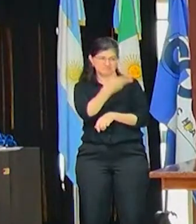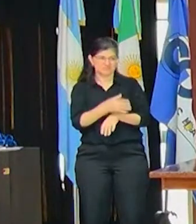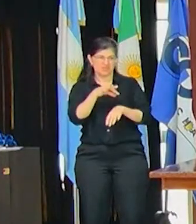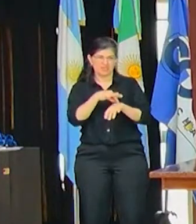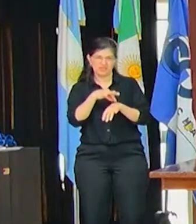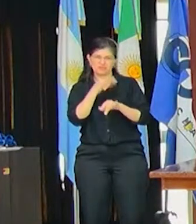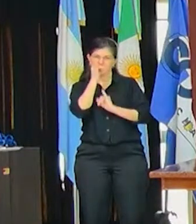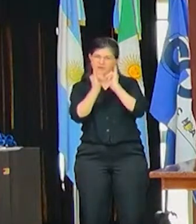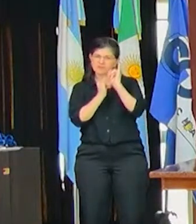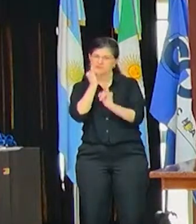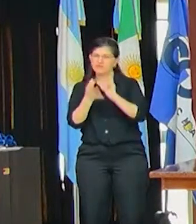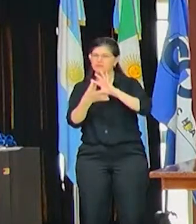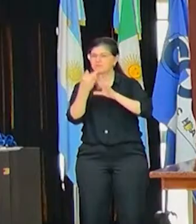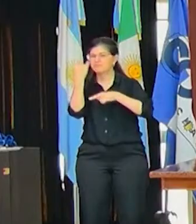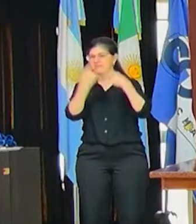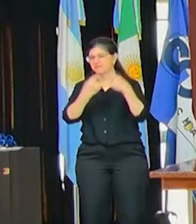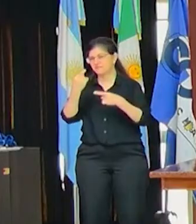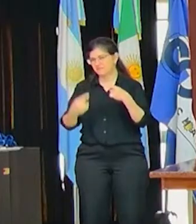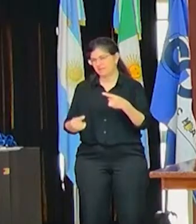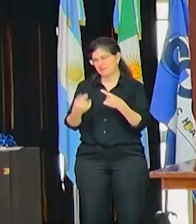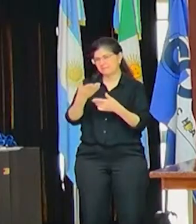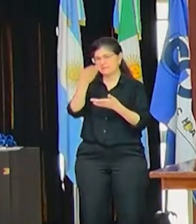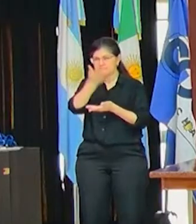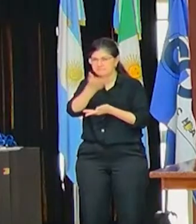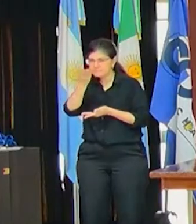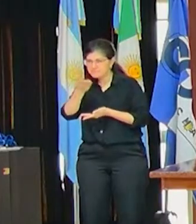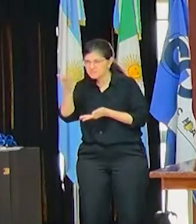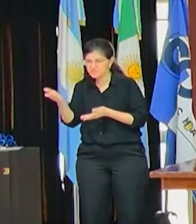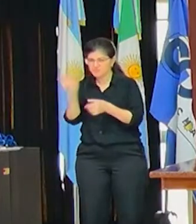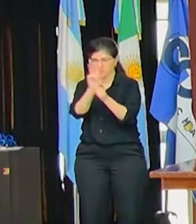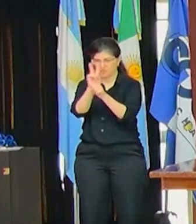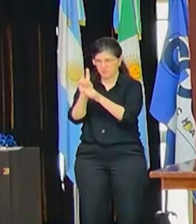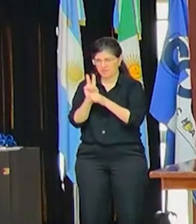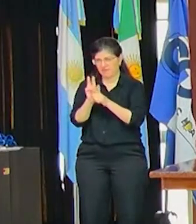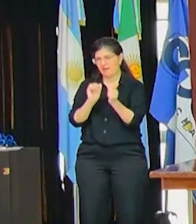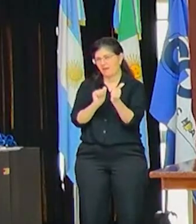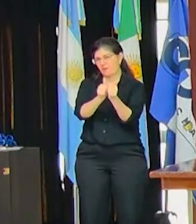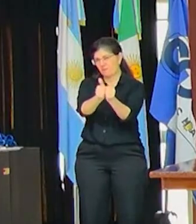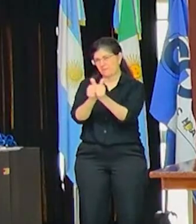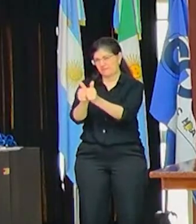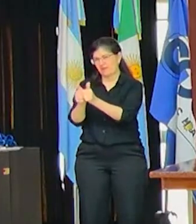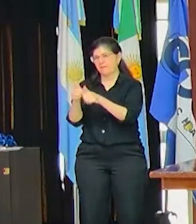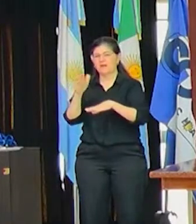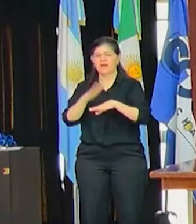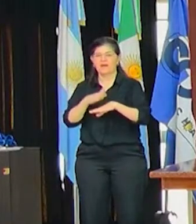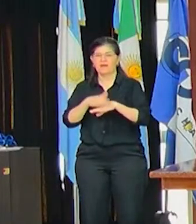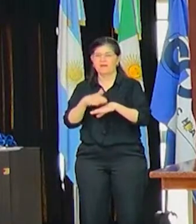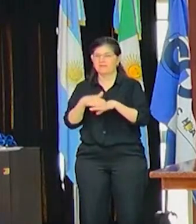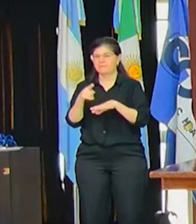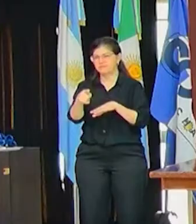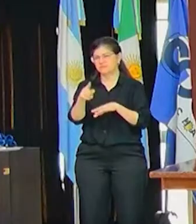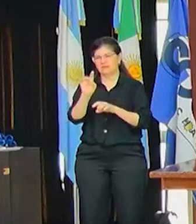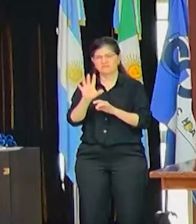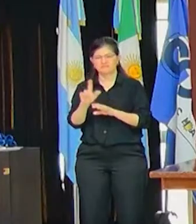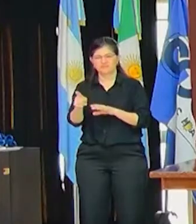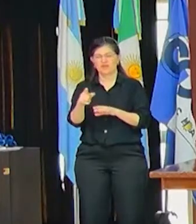punto de vista humanizado y cuidar acompañando, no haciéndose cargo, porque las personas mayores no son